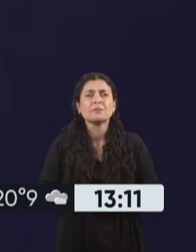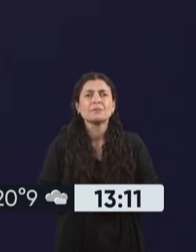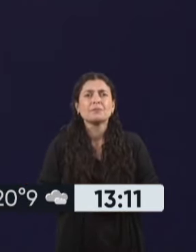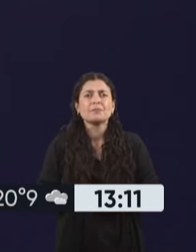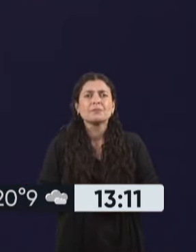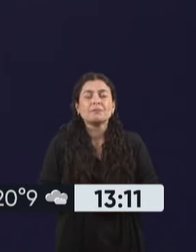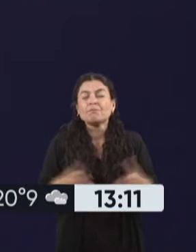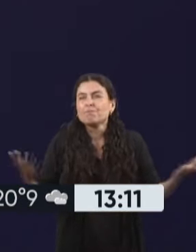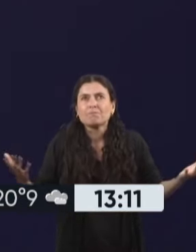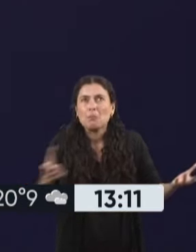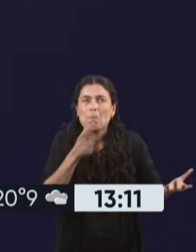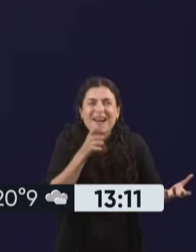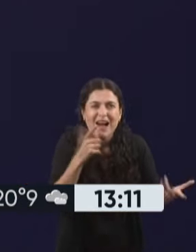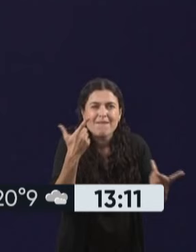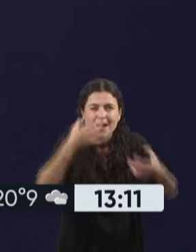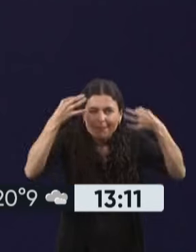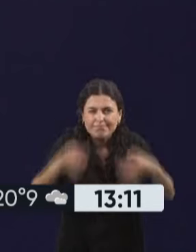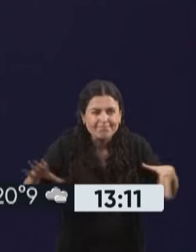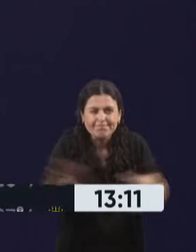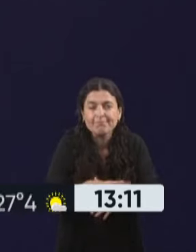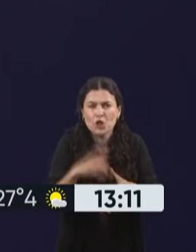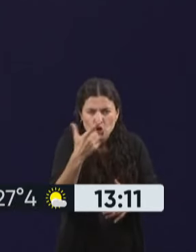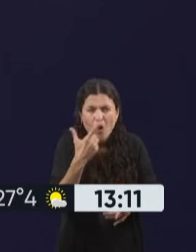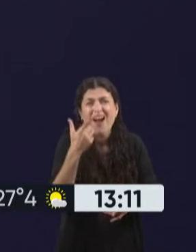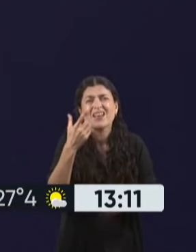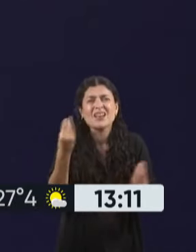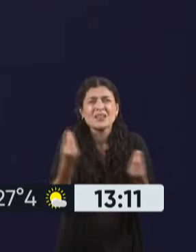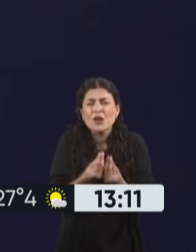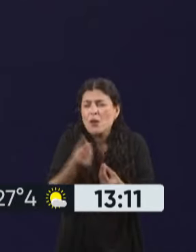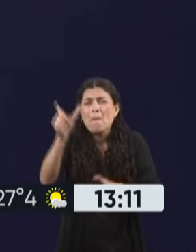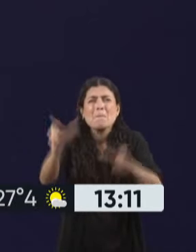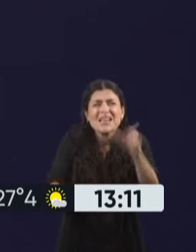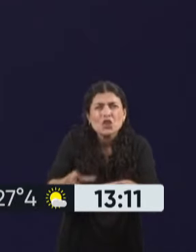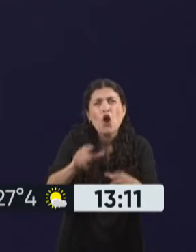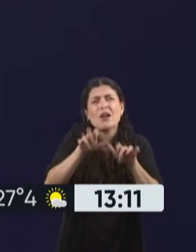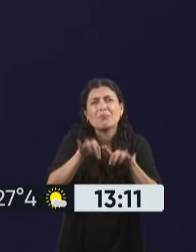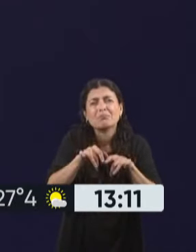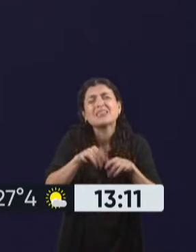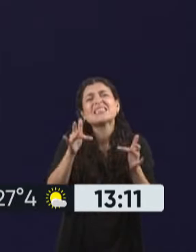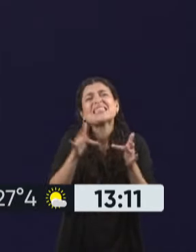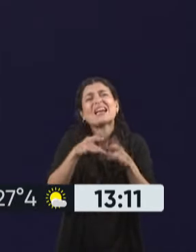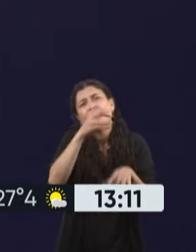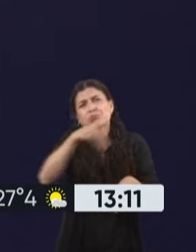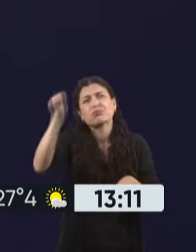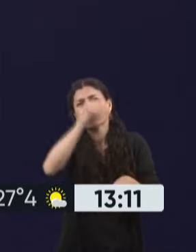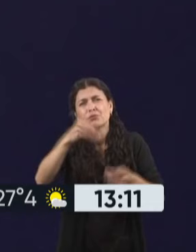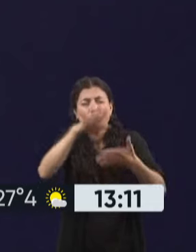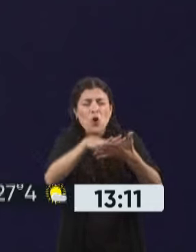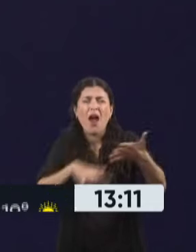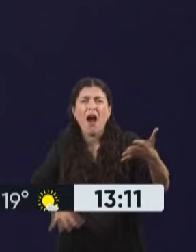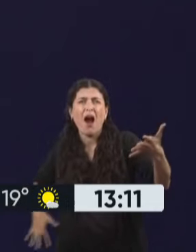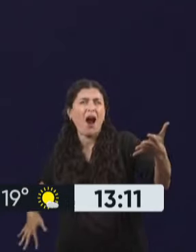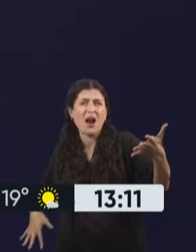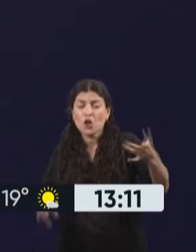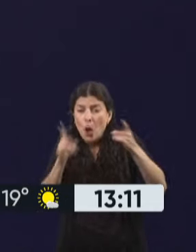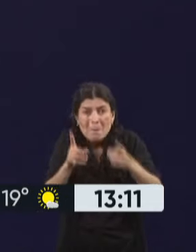no sé ni cómo definírtelos, pero estos tuits que aparecen kilométricos de personajes que le han hecho mucho daño a la Argentina.